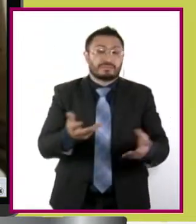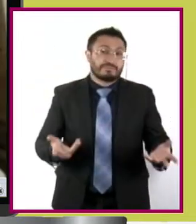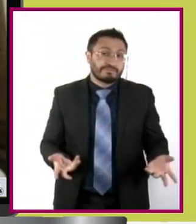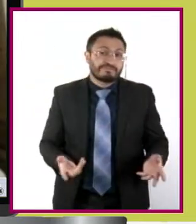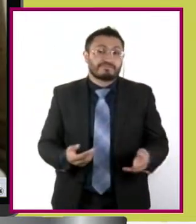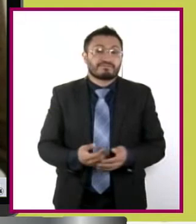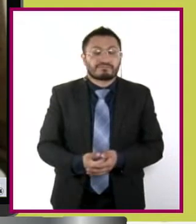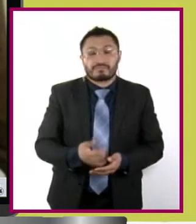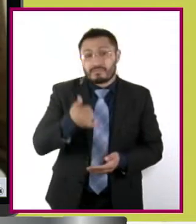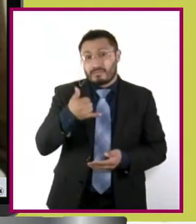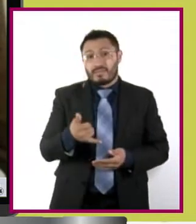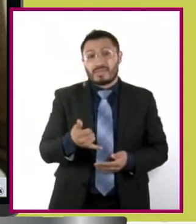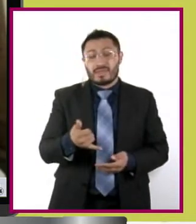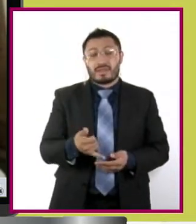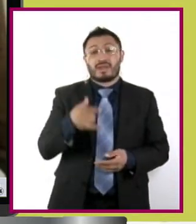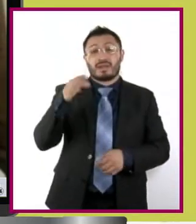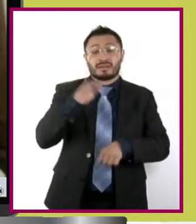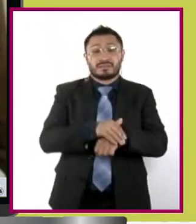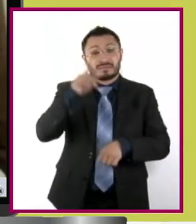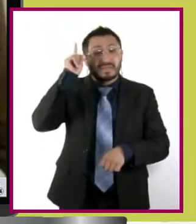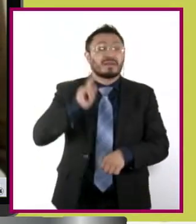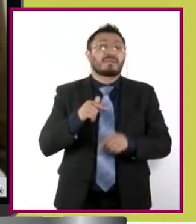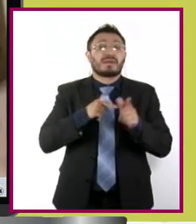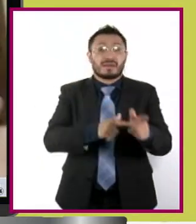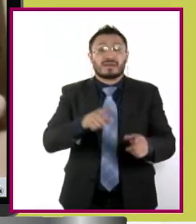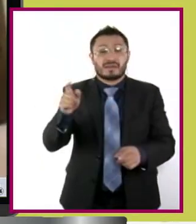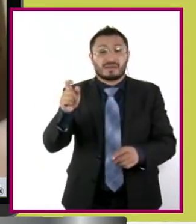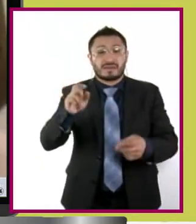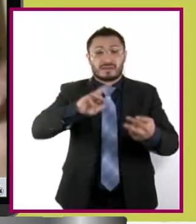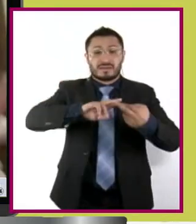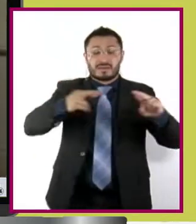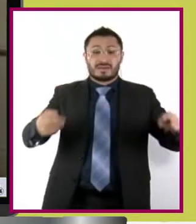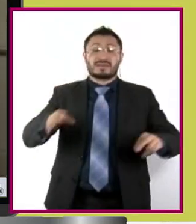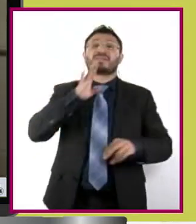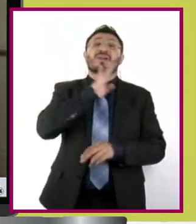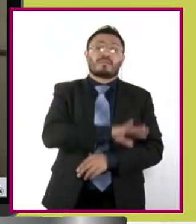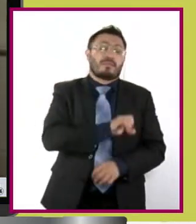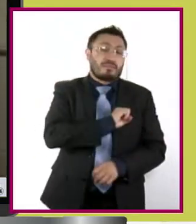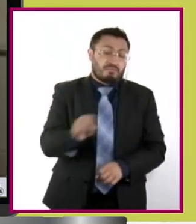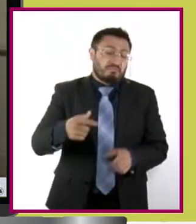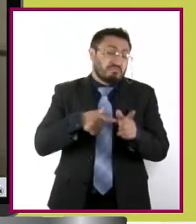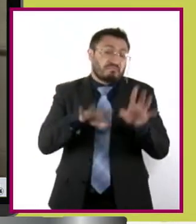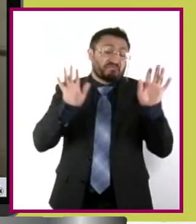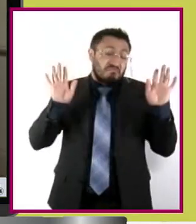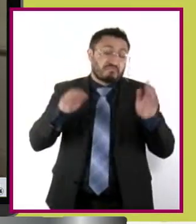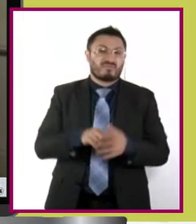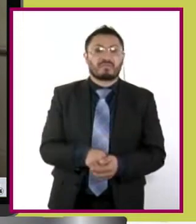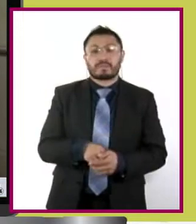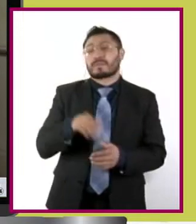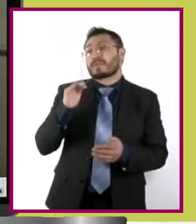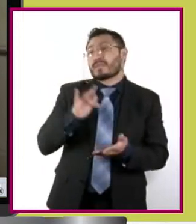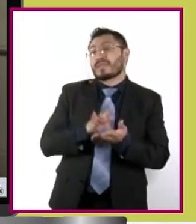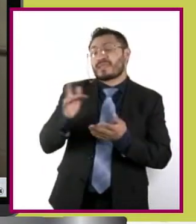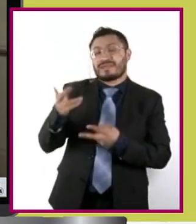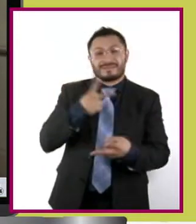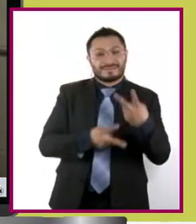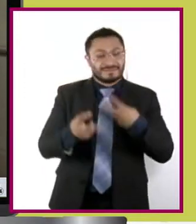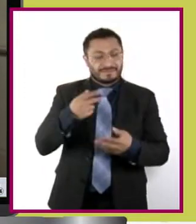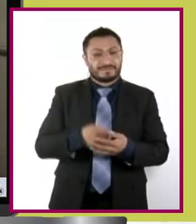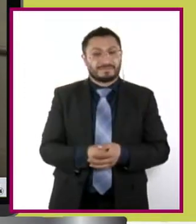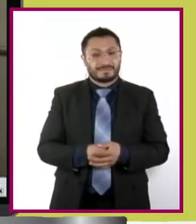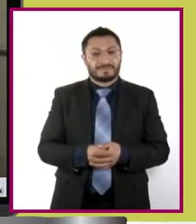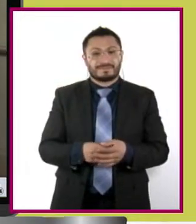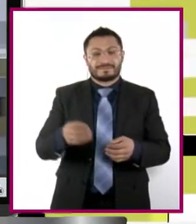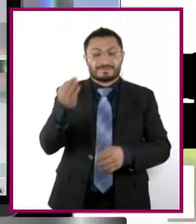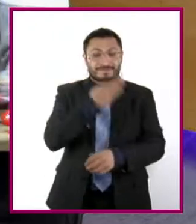materia y tu amiga va a seguir teniendo una mala relación de pareja. Hilda, muchas gracias. En un momento volvemos contigo. No nos tardamos,